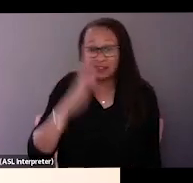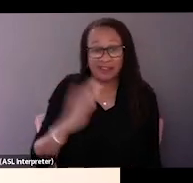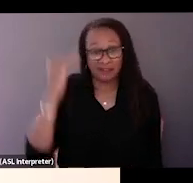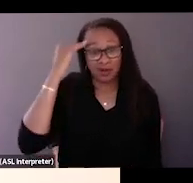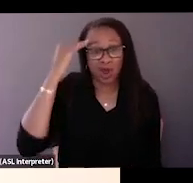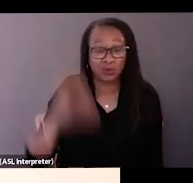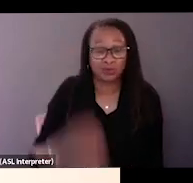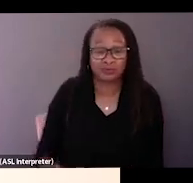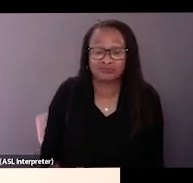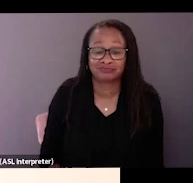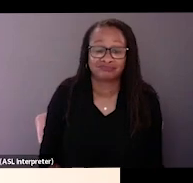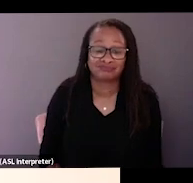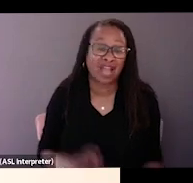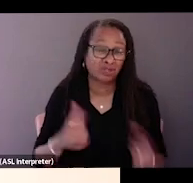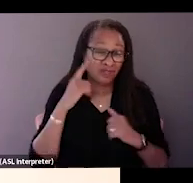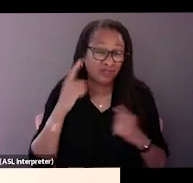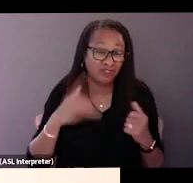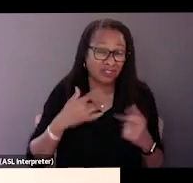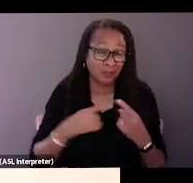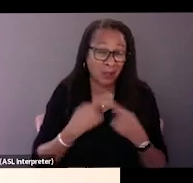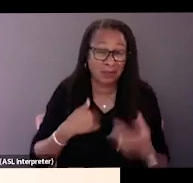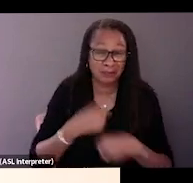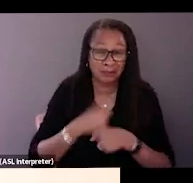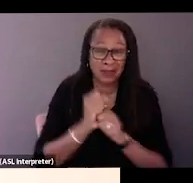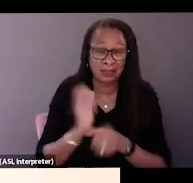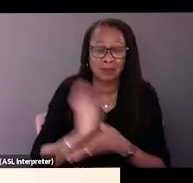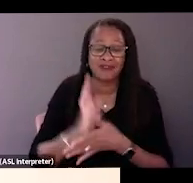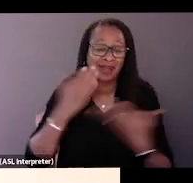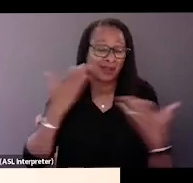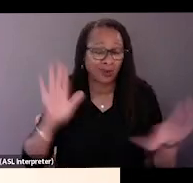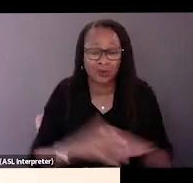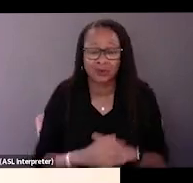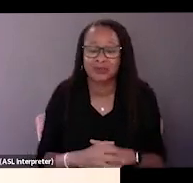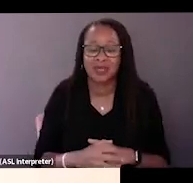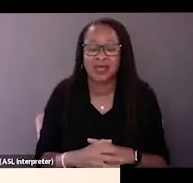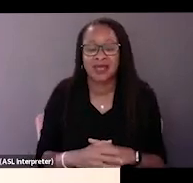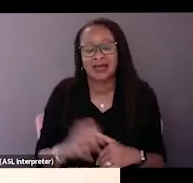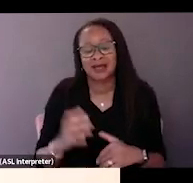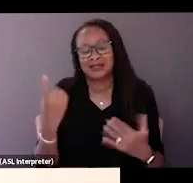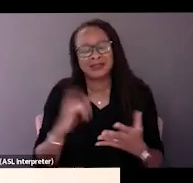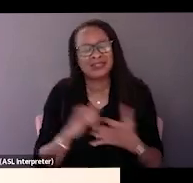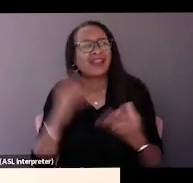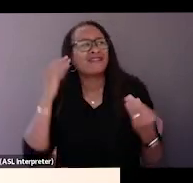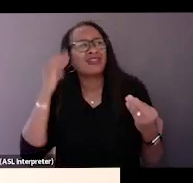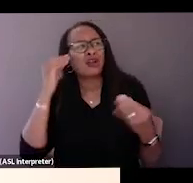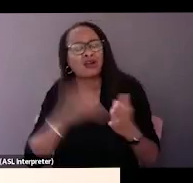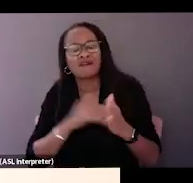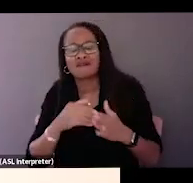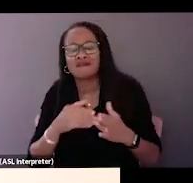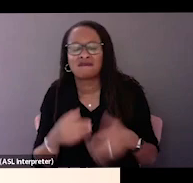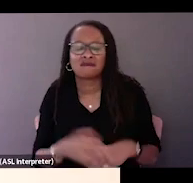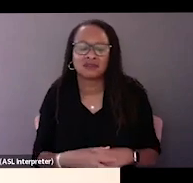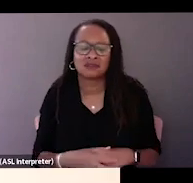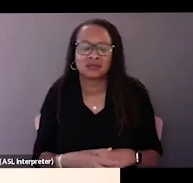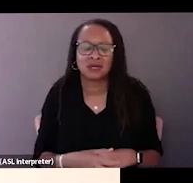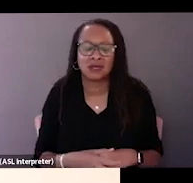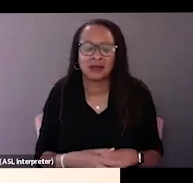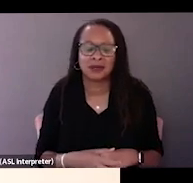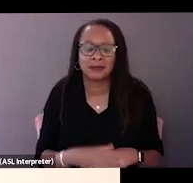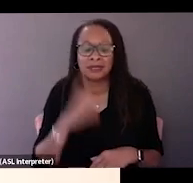es algo en lo que he pensado a veces porque de pronto esta película, por supuesto, es parte de la vida de uno.